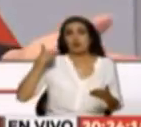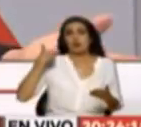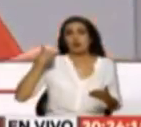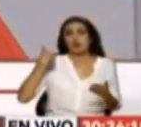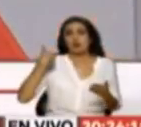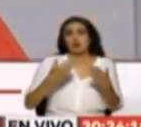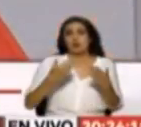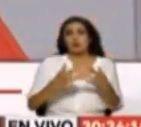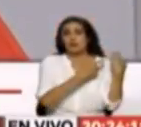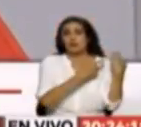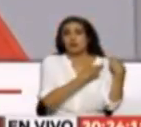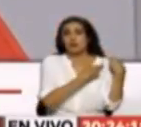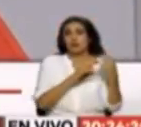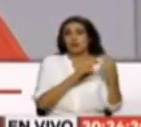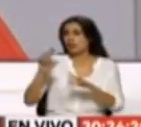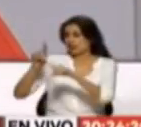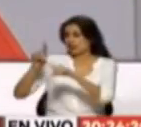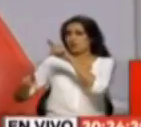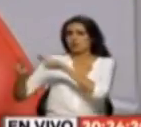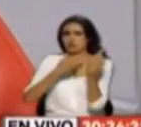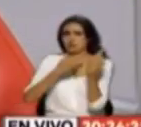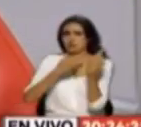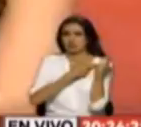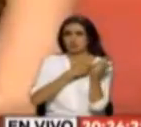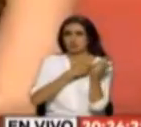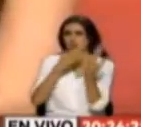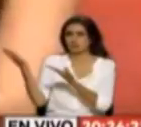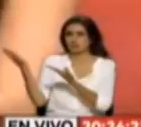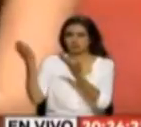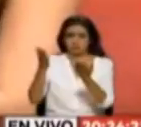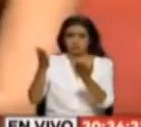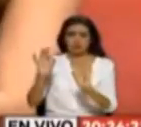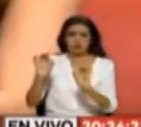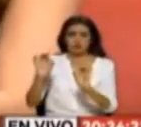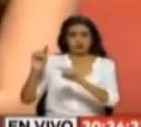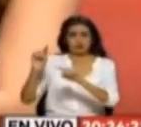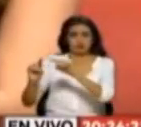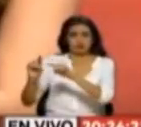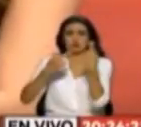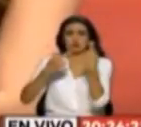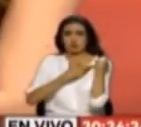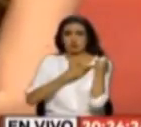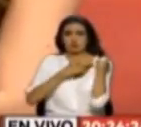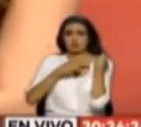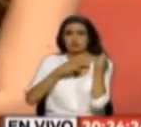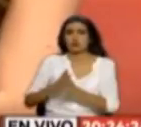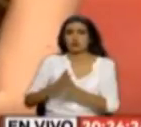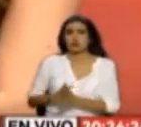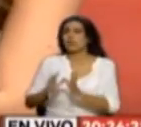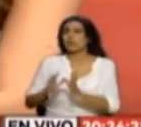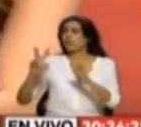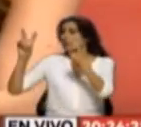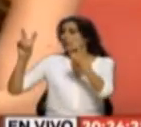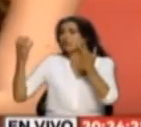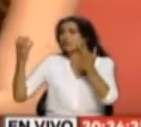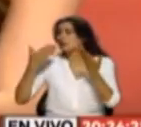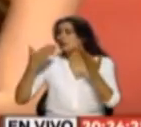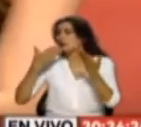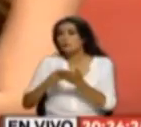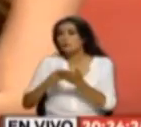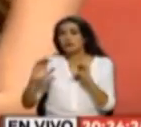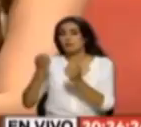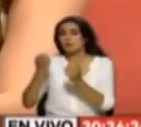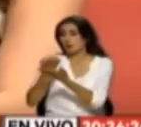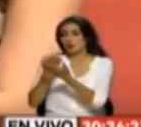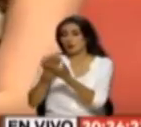tengo que liderar. Son varios encargos que le ha dado el presidente como responsabilidad precisamente a su gestión. En el caso de la gestión de la